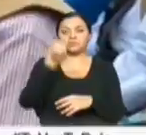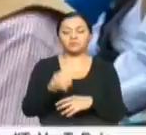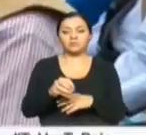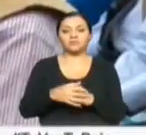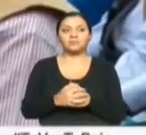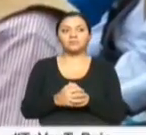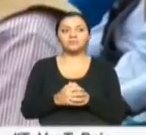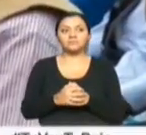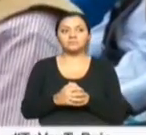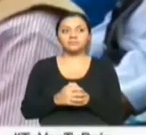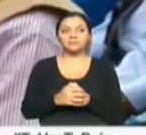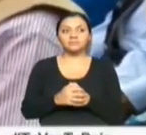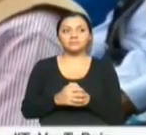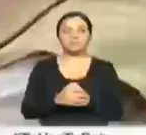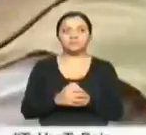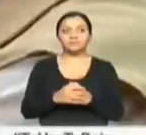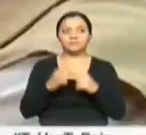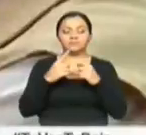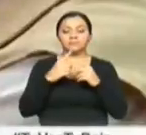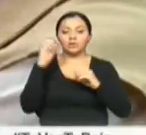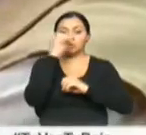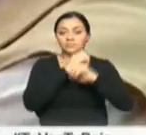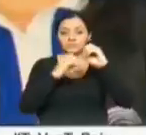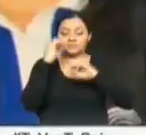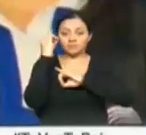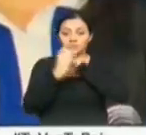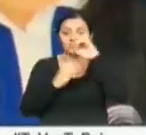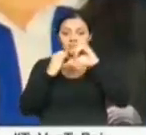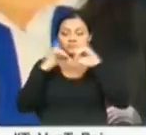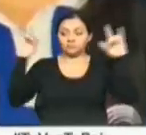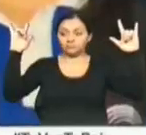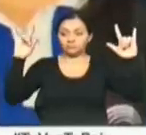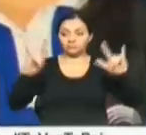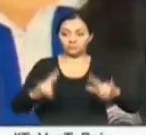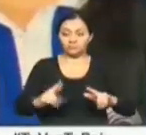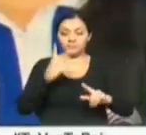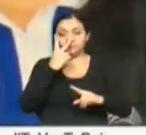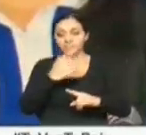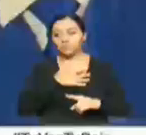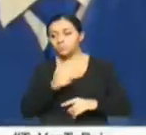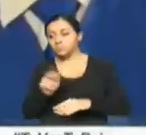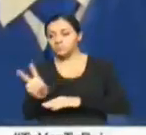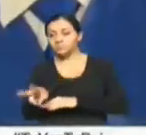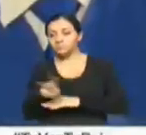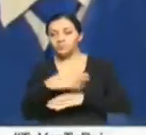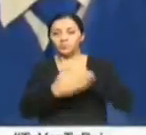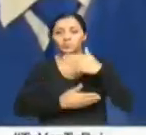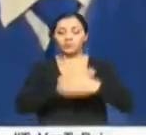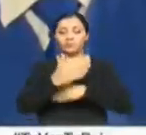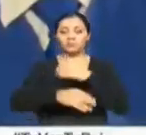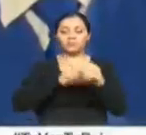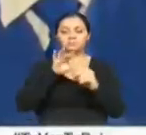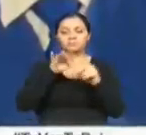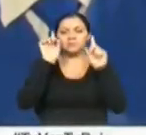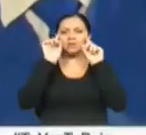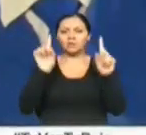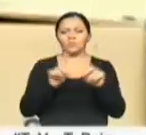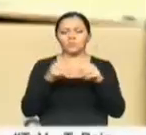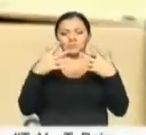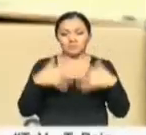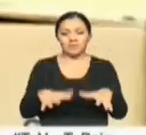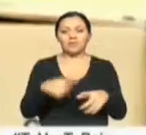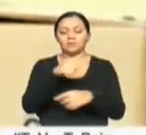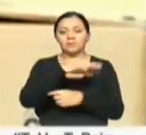50.45%. Las distintas misiones de observadores internacionales que asistieron al país para vigilar el proceso electoral coincidieron en que el